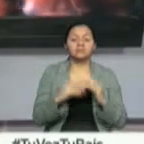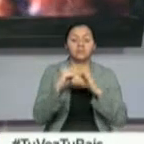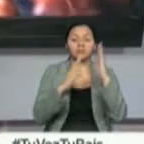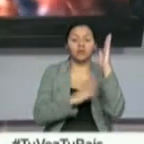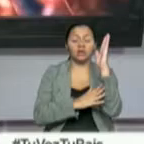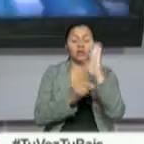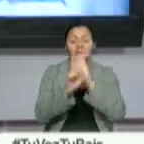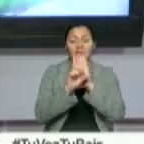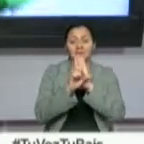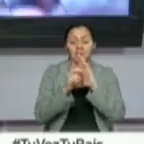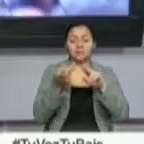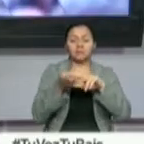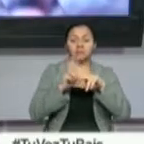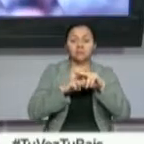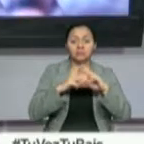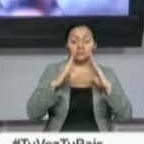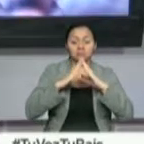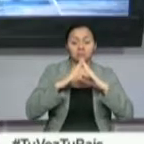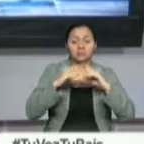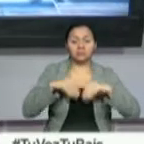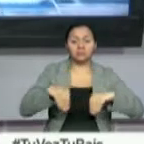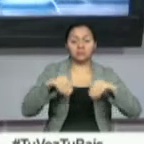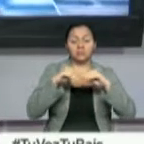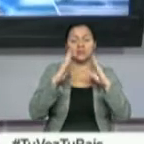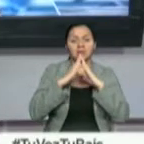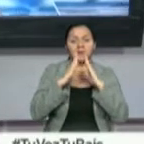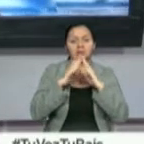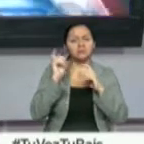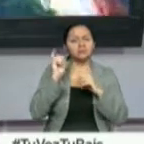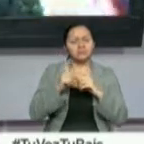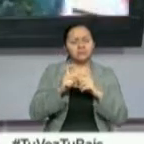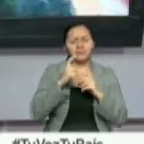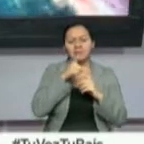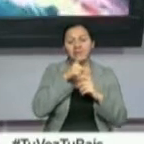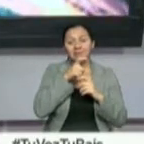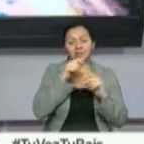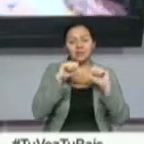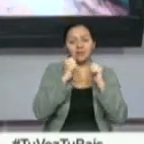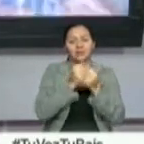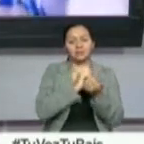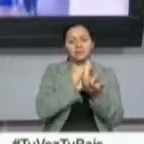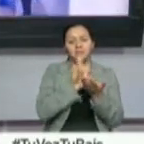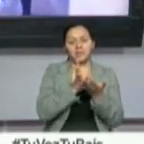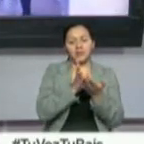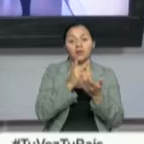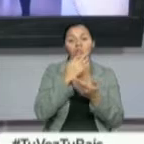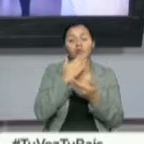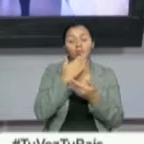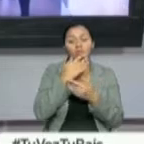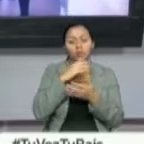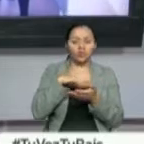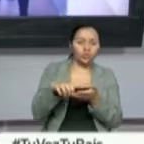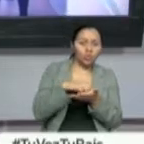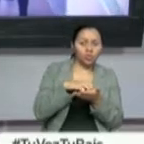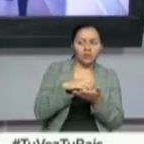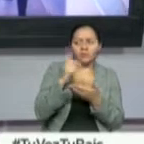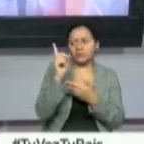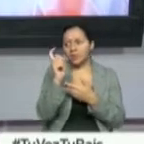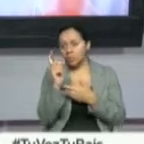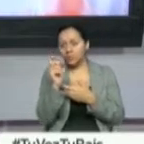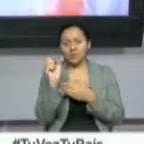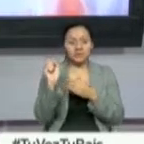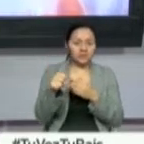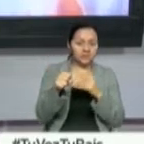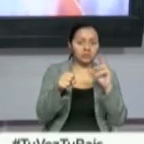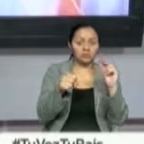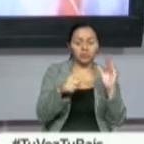de ley para evitar la especulación sobre el valor de las tierras es examinado por el legislativo y para despejar sus dudas en cuanto a si debería o no